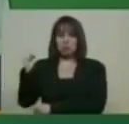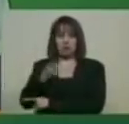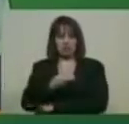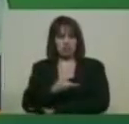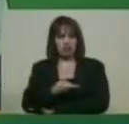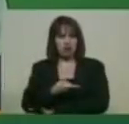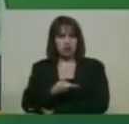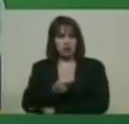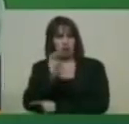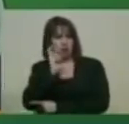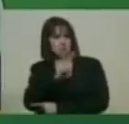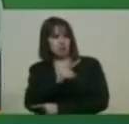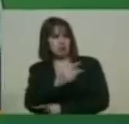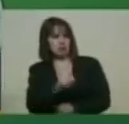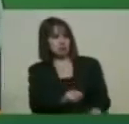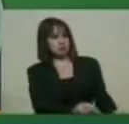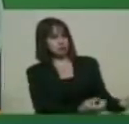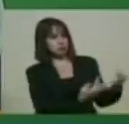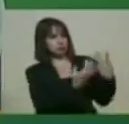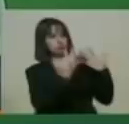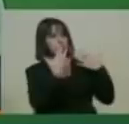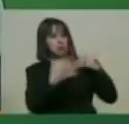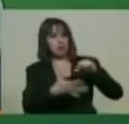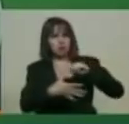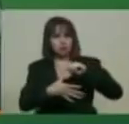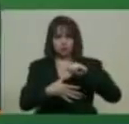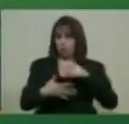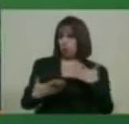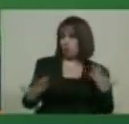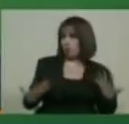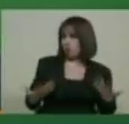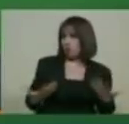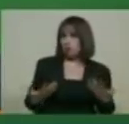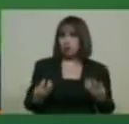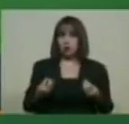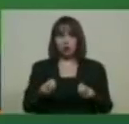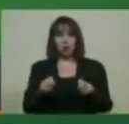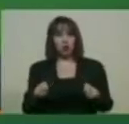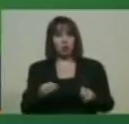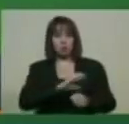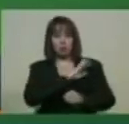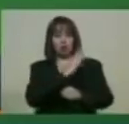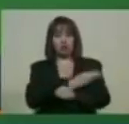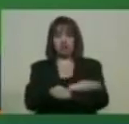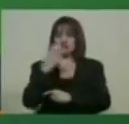cuando ven las señales que venían del sur, de aquella potencia llamada